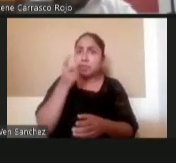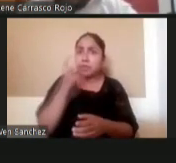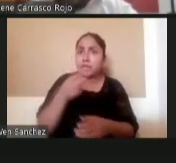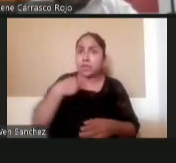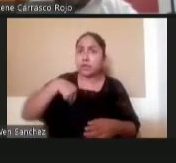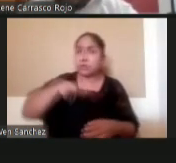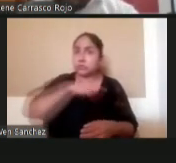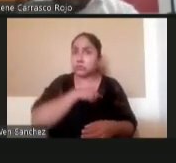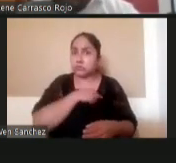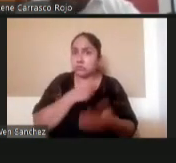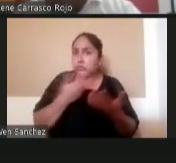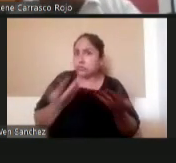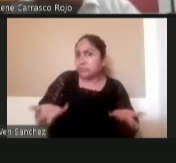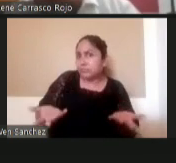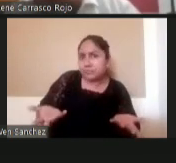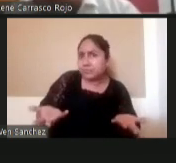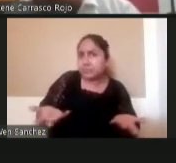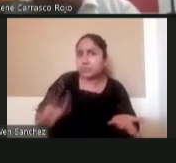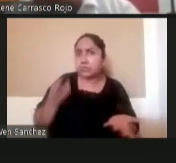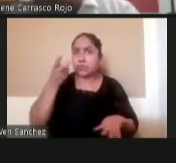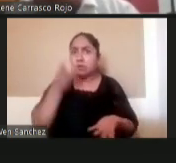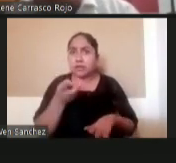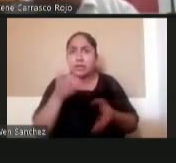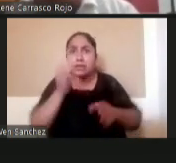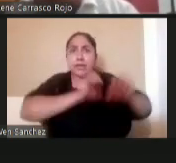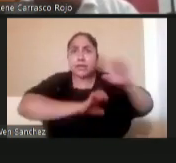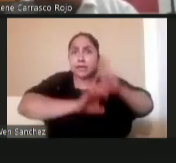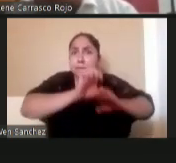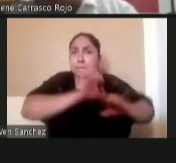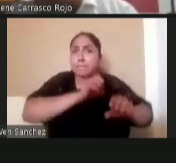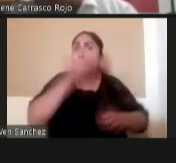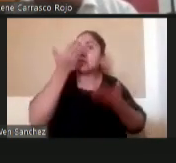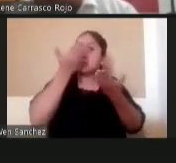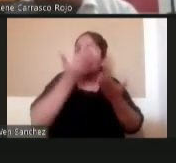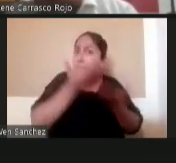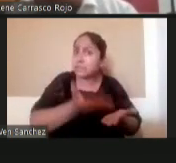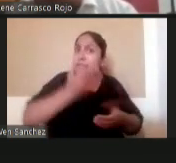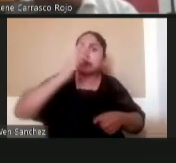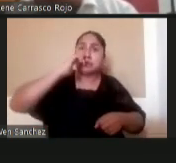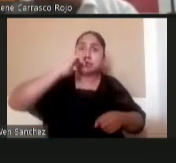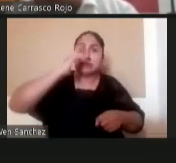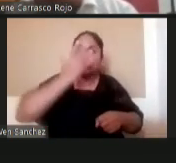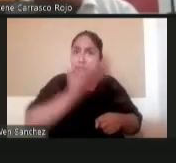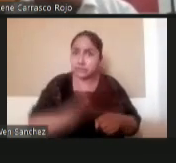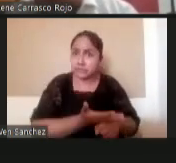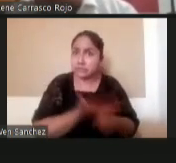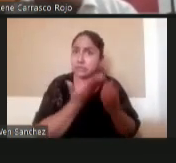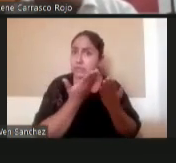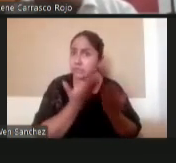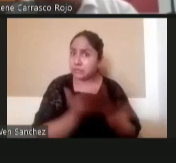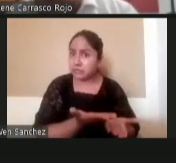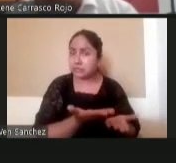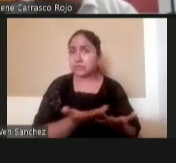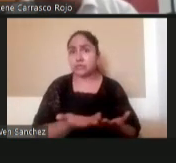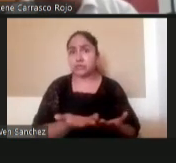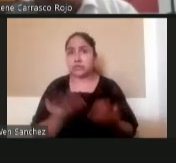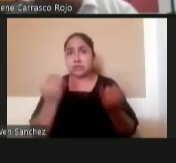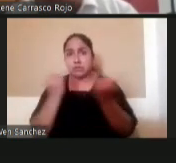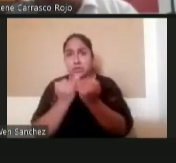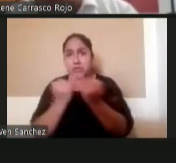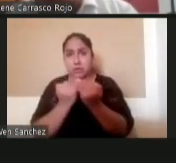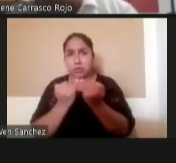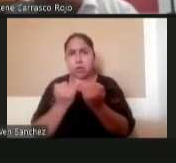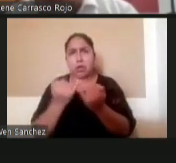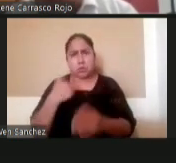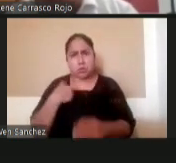con la que se traslada los desechos, ¿no? Entonces, igual podemos ir, yo me apunto también